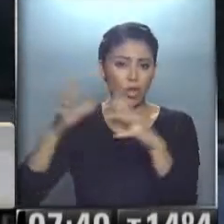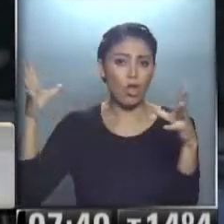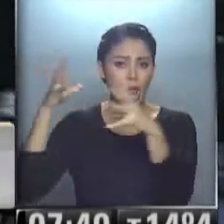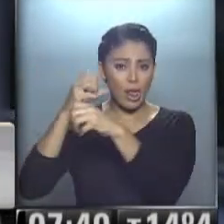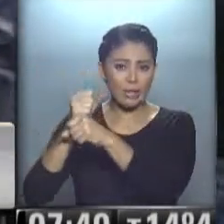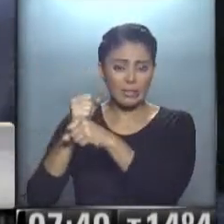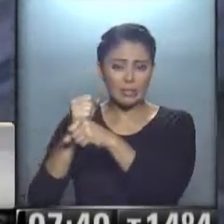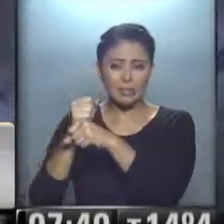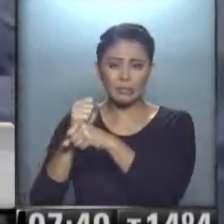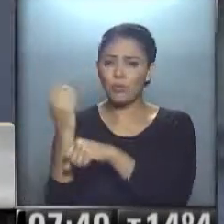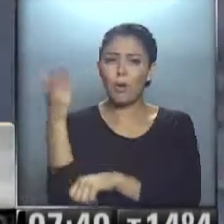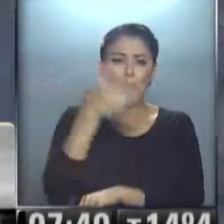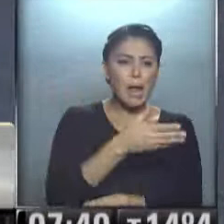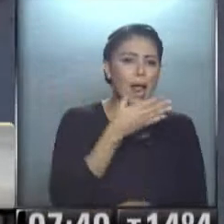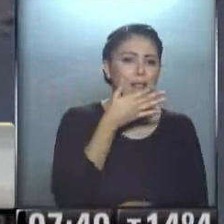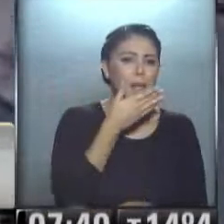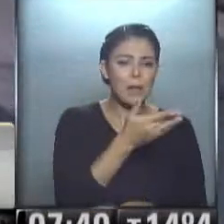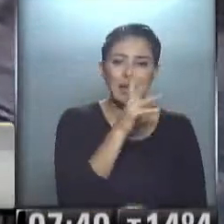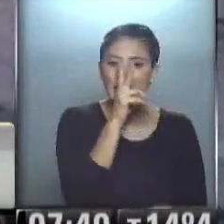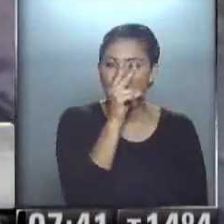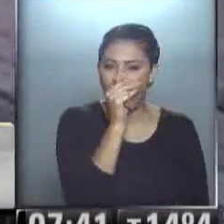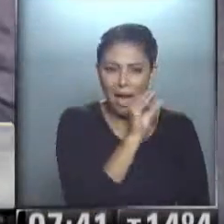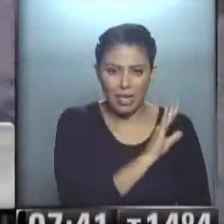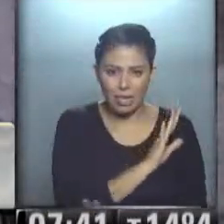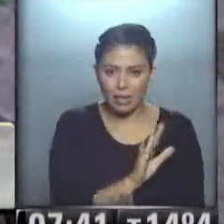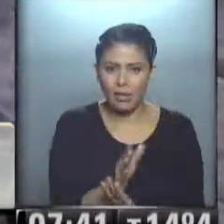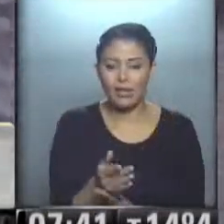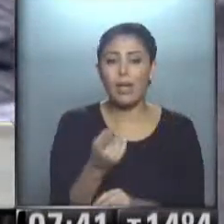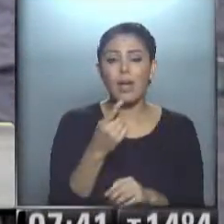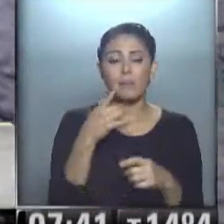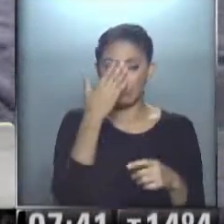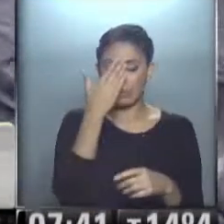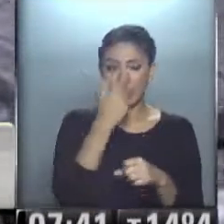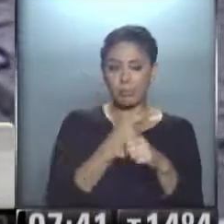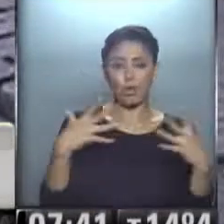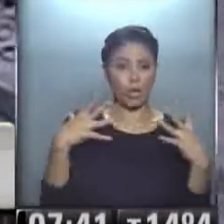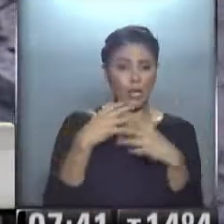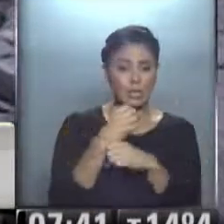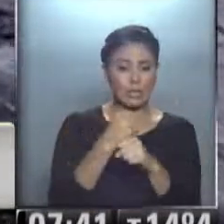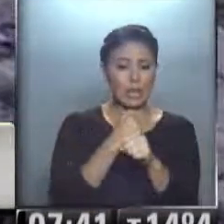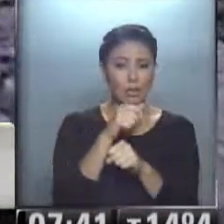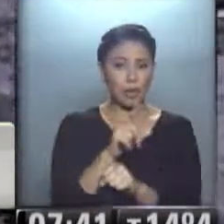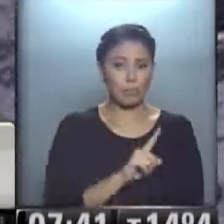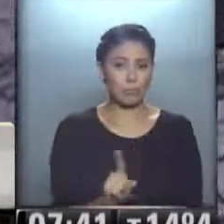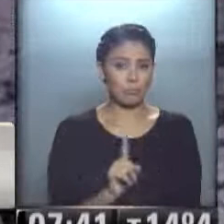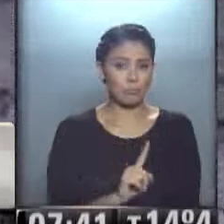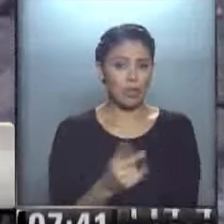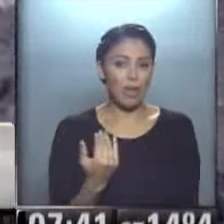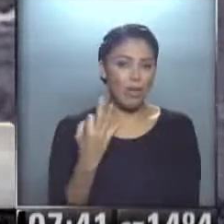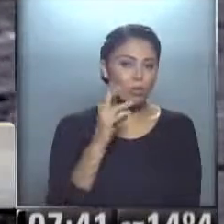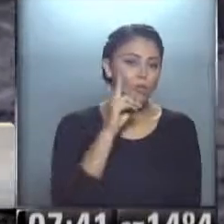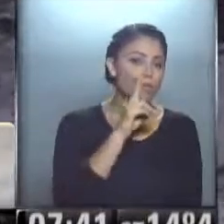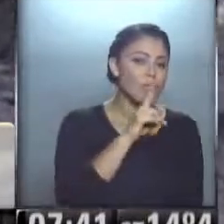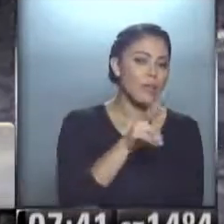se acercó a la familia luego del accidente estamos viendo las imágenes aquí